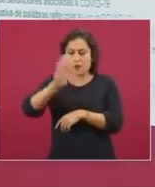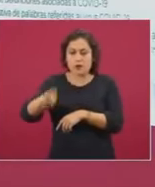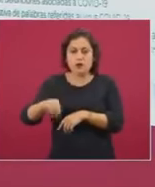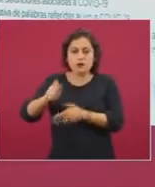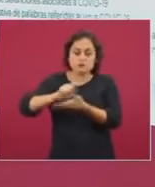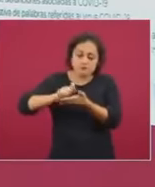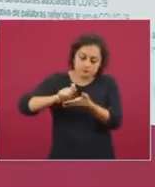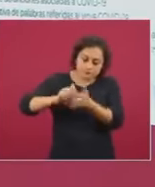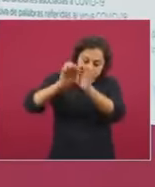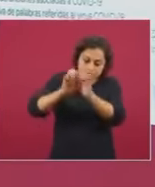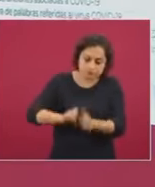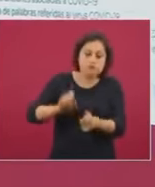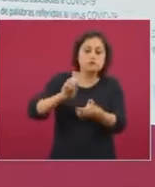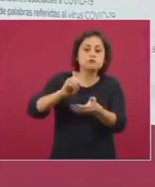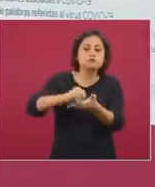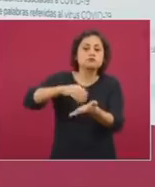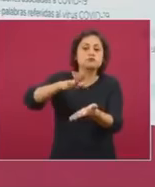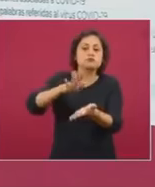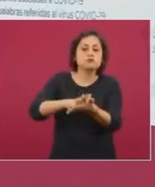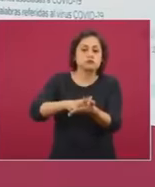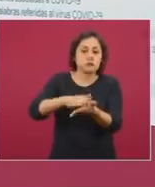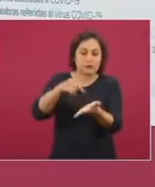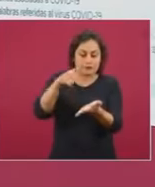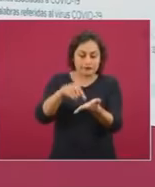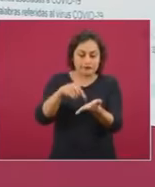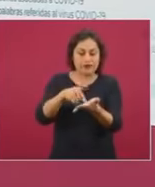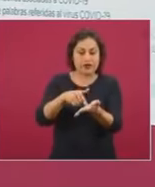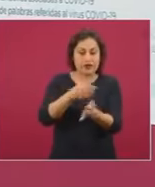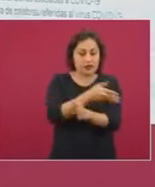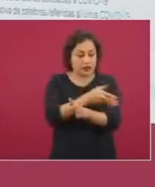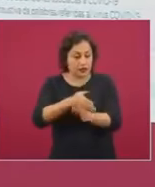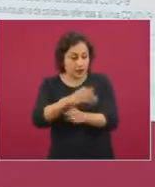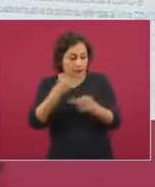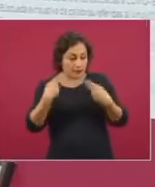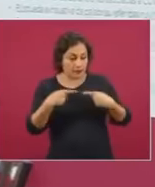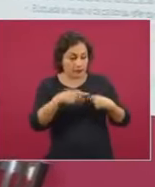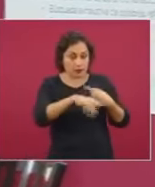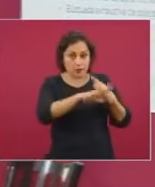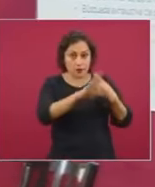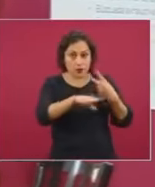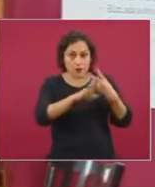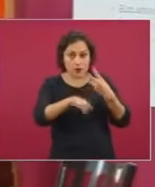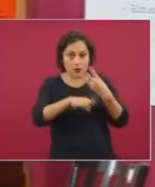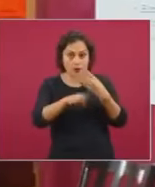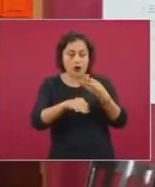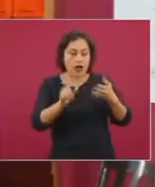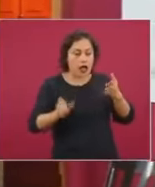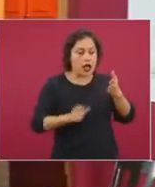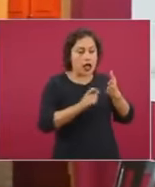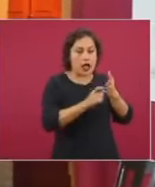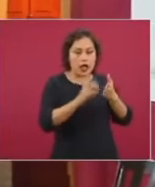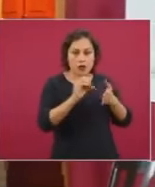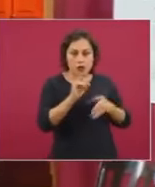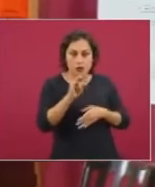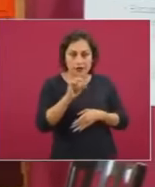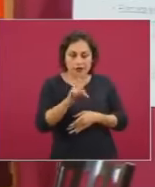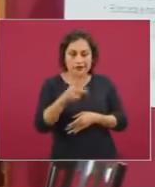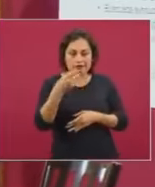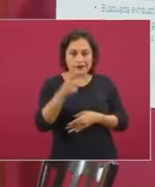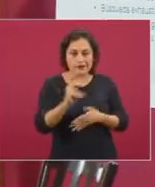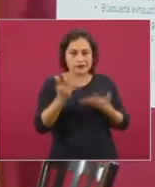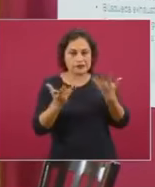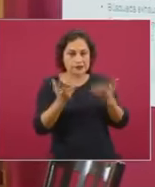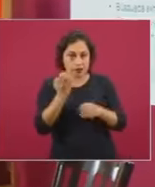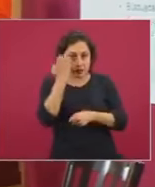donde el solo hecho que diga algo que parezca COVID no necesariamente quiere decir que es COVID. Pero con este primer análisis vemos